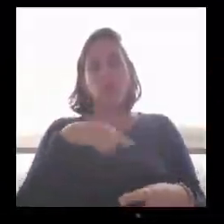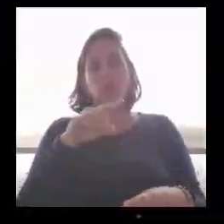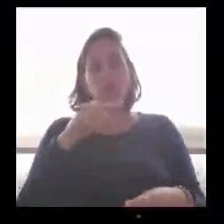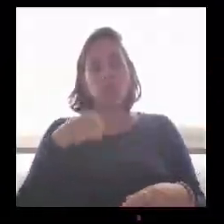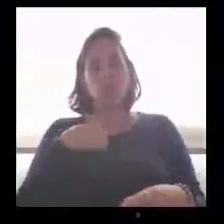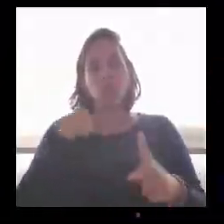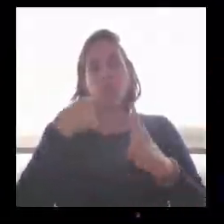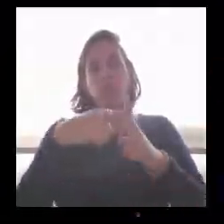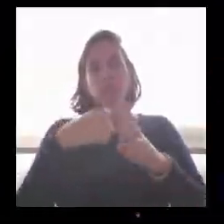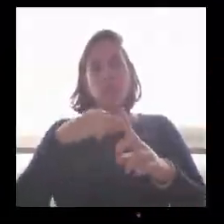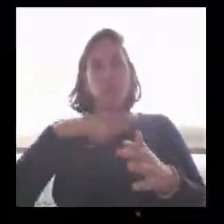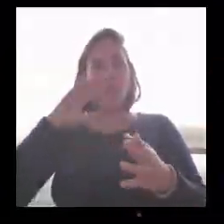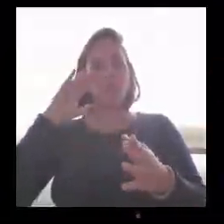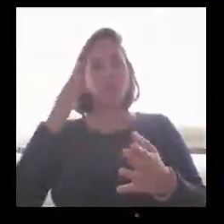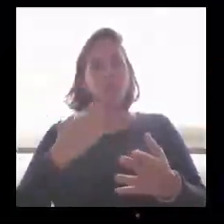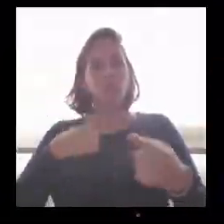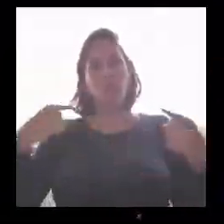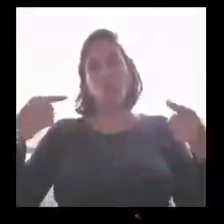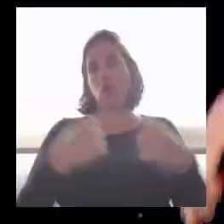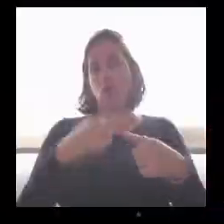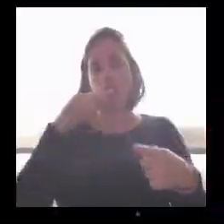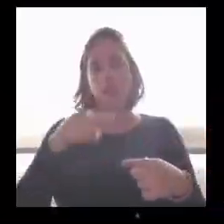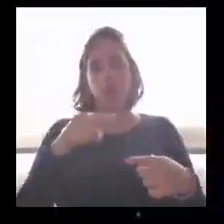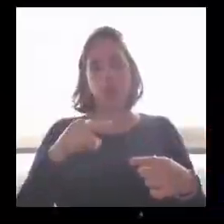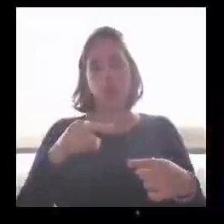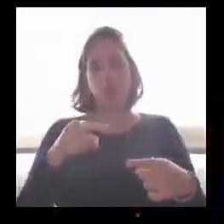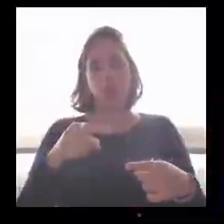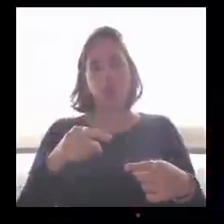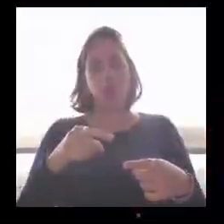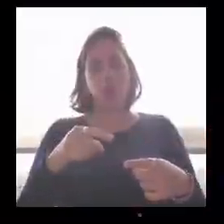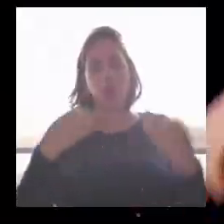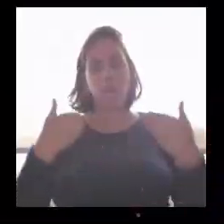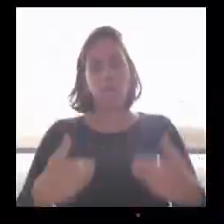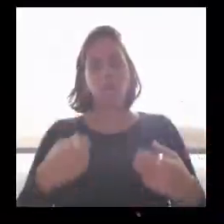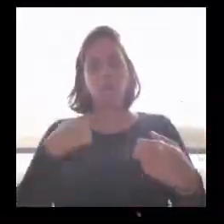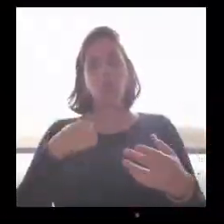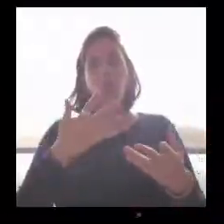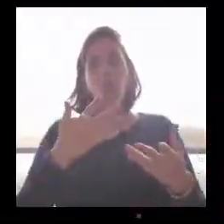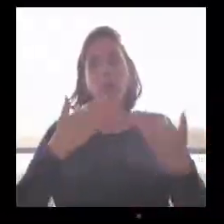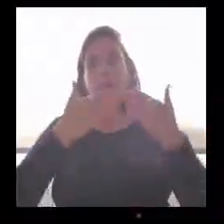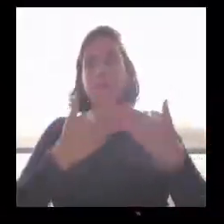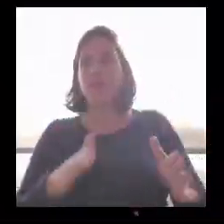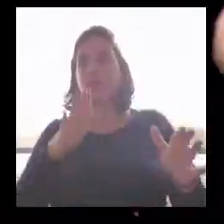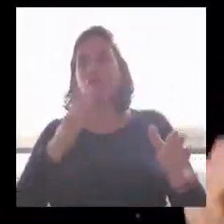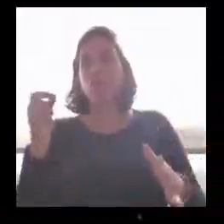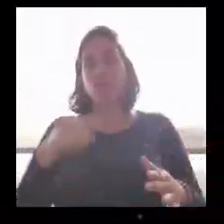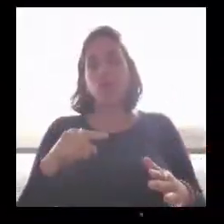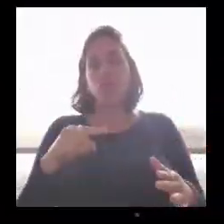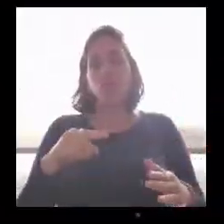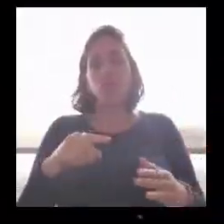soy, estoy totalmente en contra de esa postura y parto de la postura, como